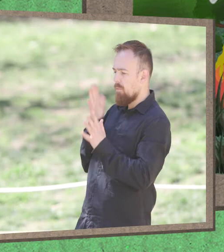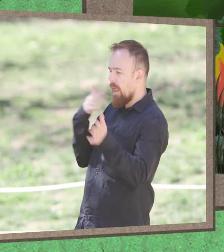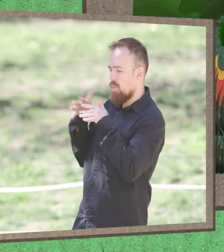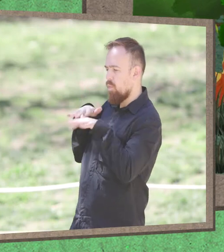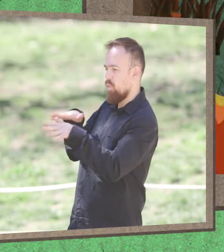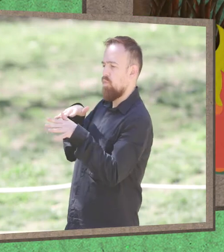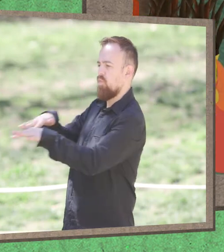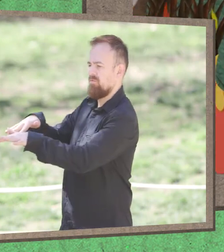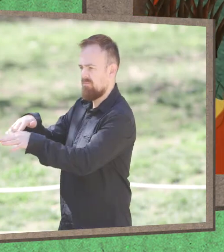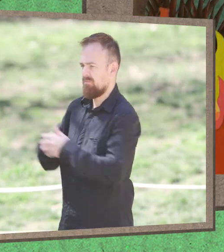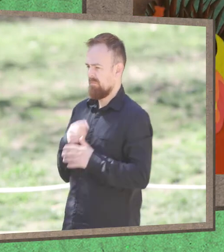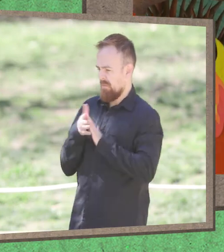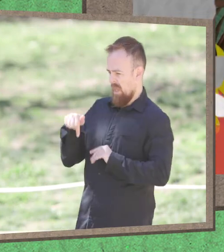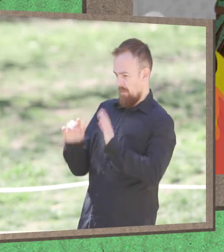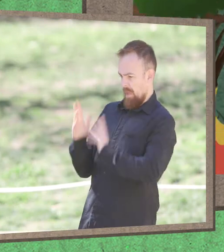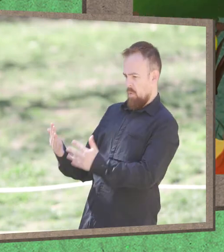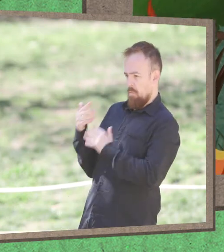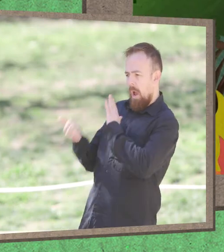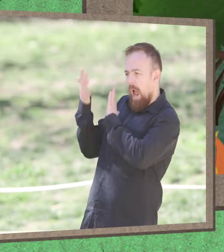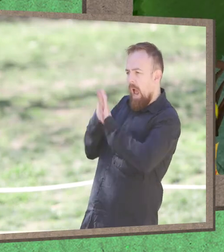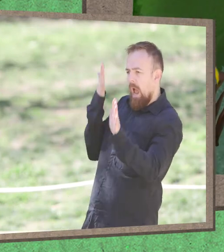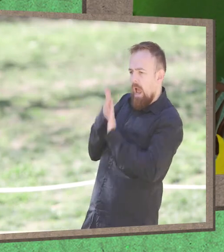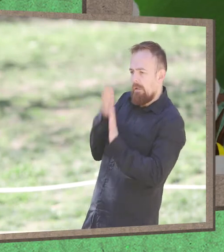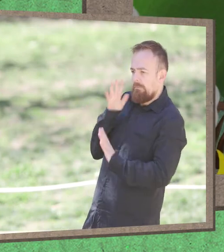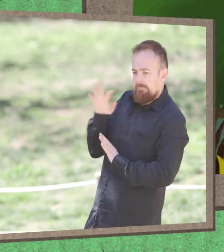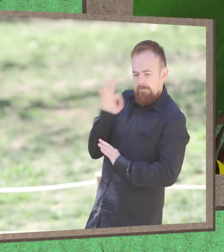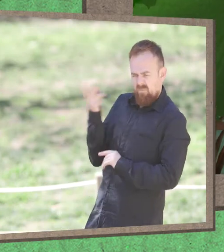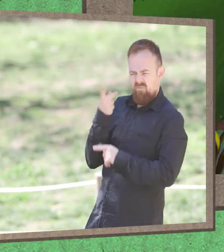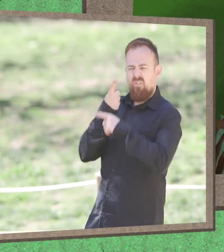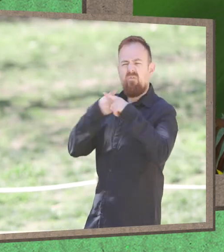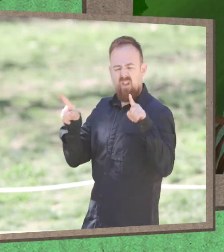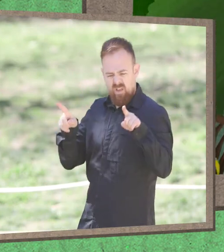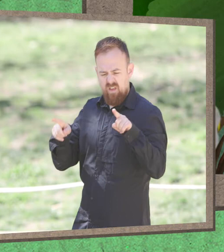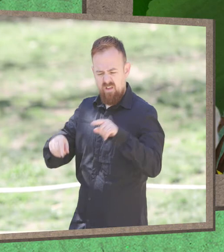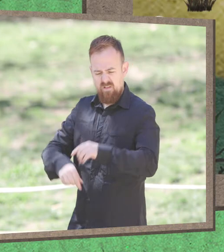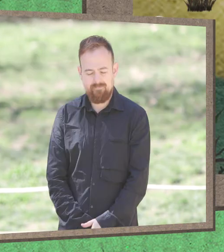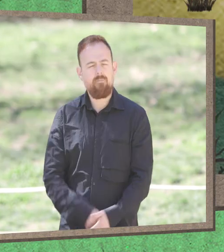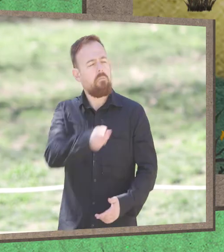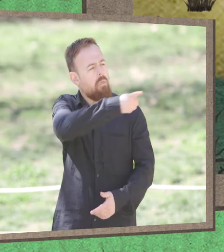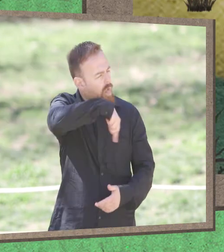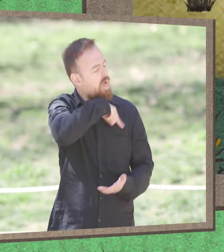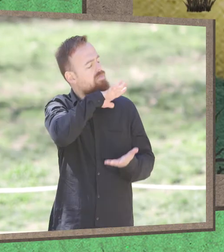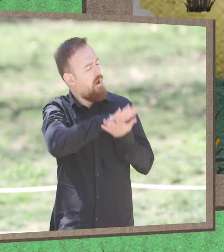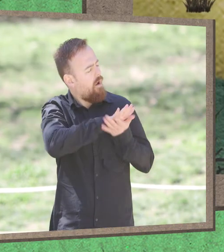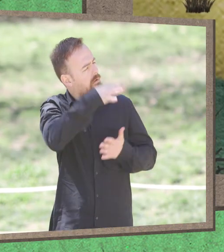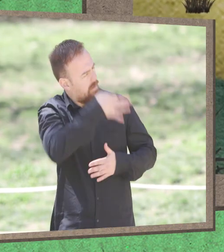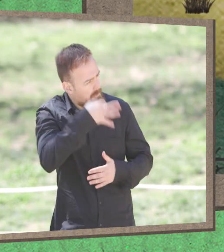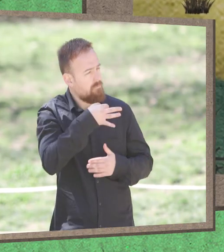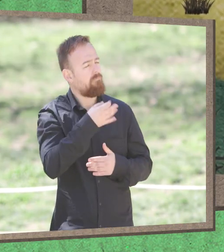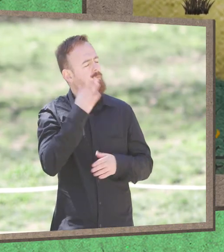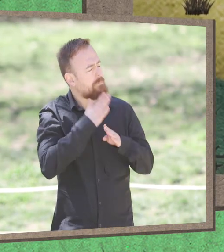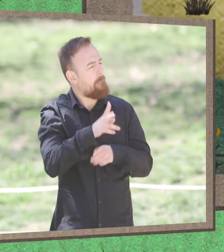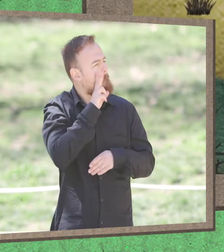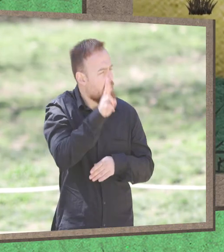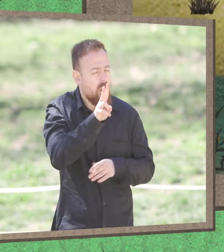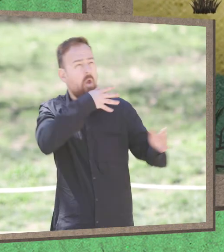Los incendios, a diferencia de nosotros, van más rápido cuesta arriba que cuesta abajo. Tenemos que estar tranquilos y siempre